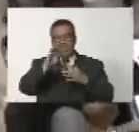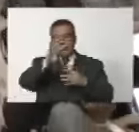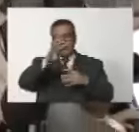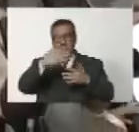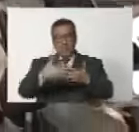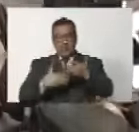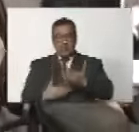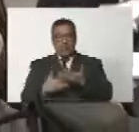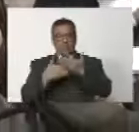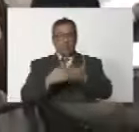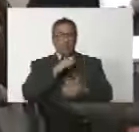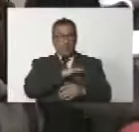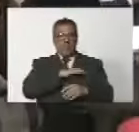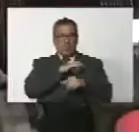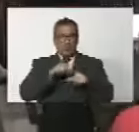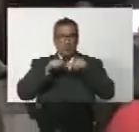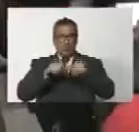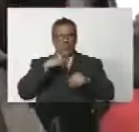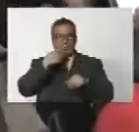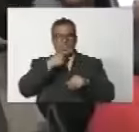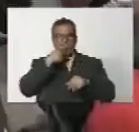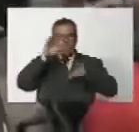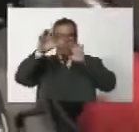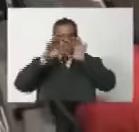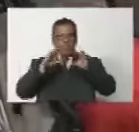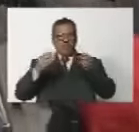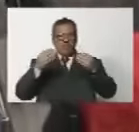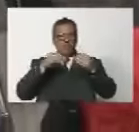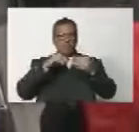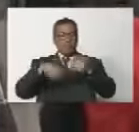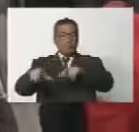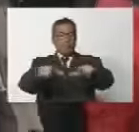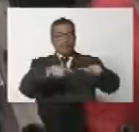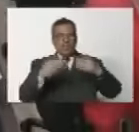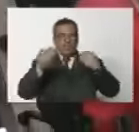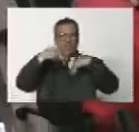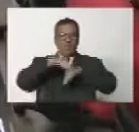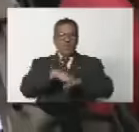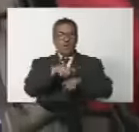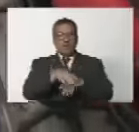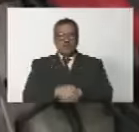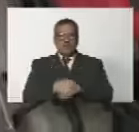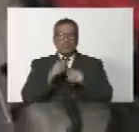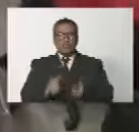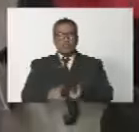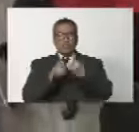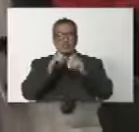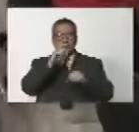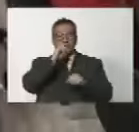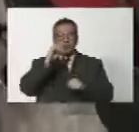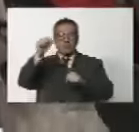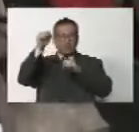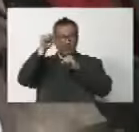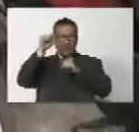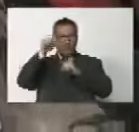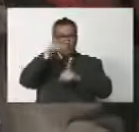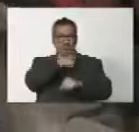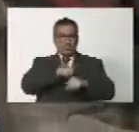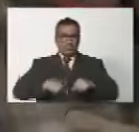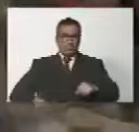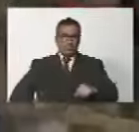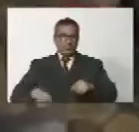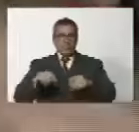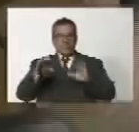informe presentado por la Comisión Permanente Política Exterior, Soberanía e Integración, mediante el cual se autoriza al ciudadano Nicolás